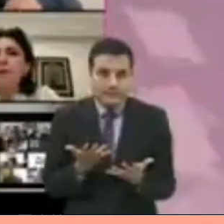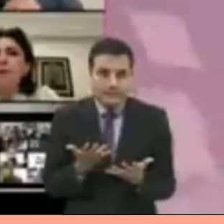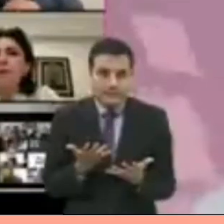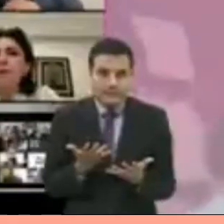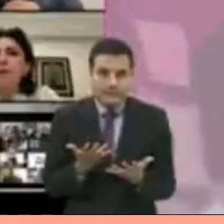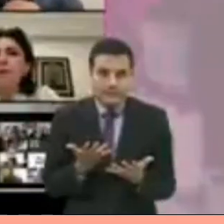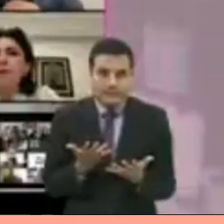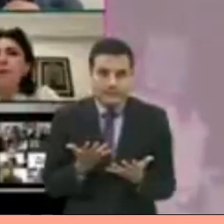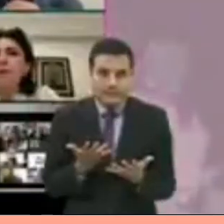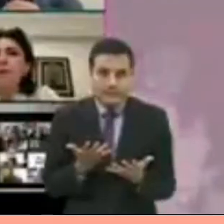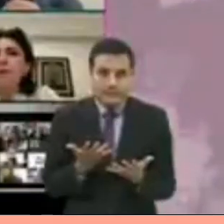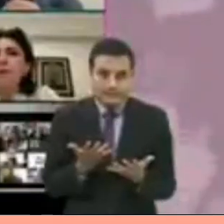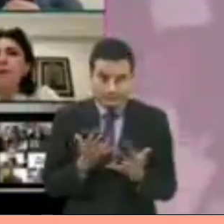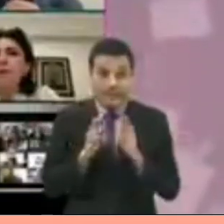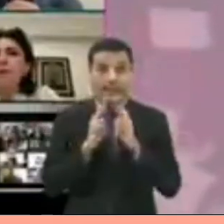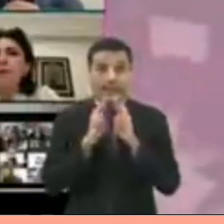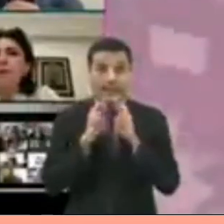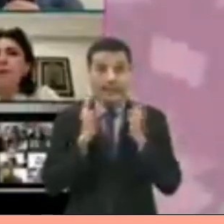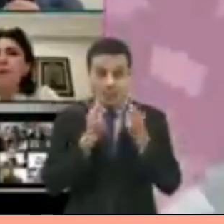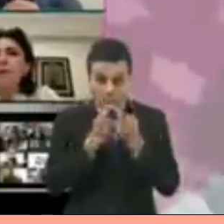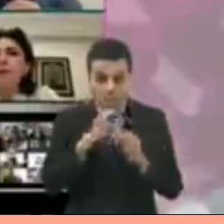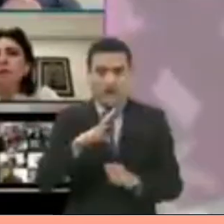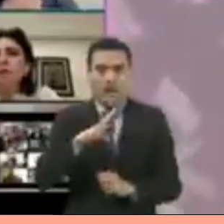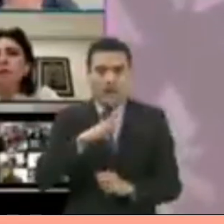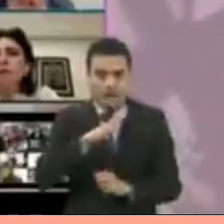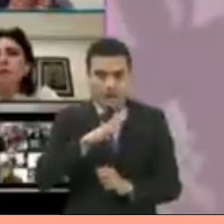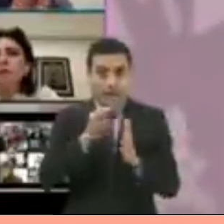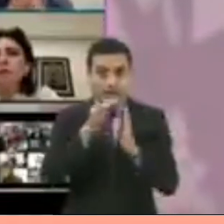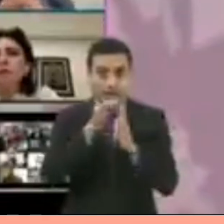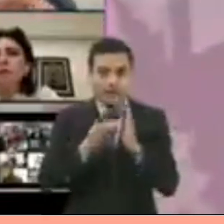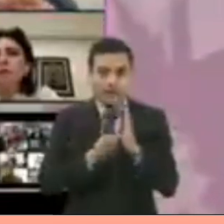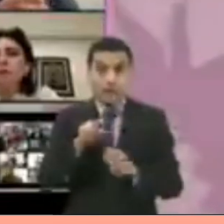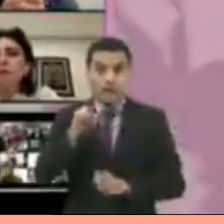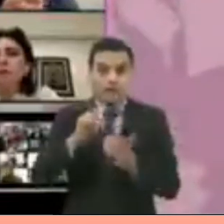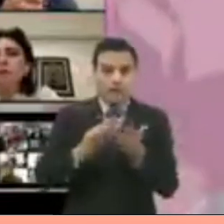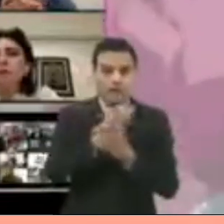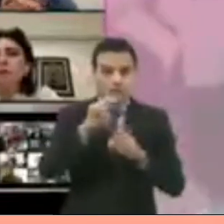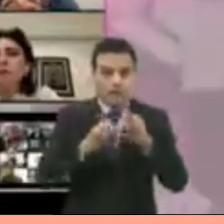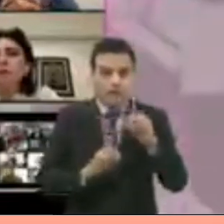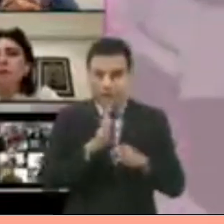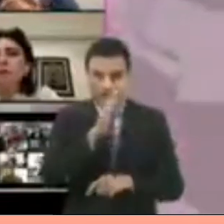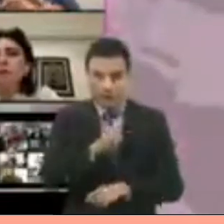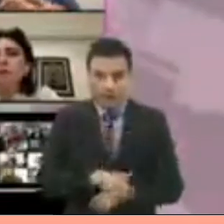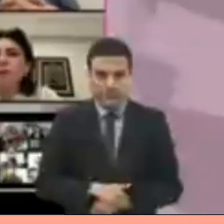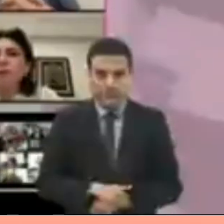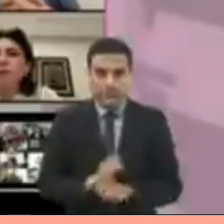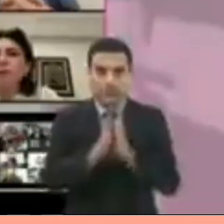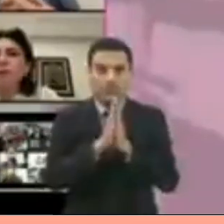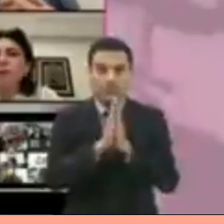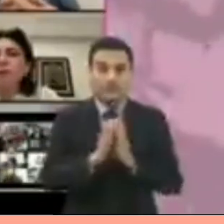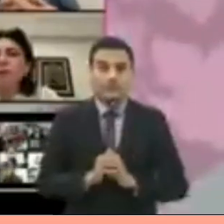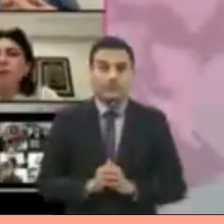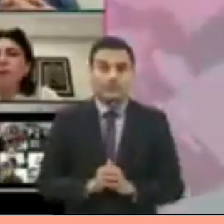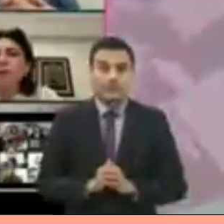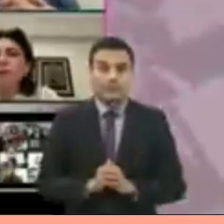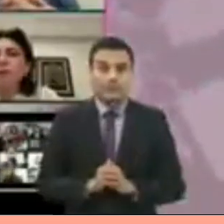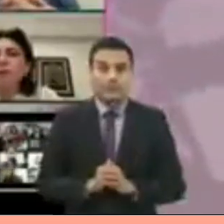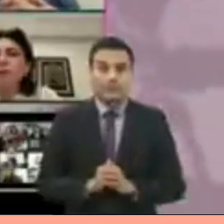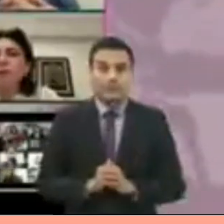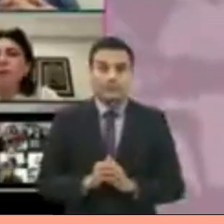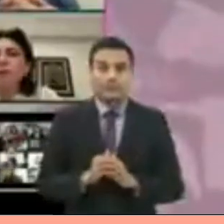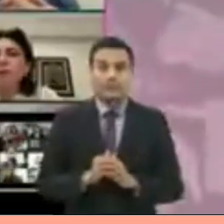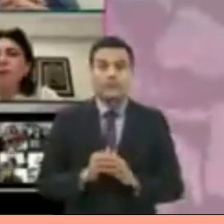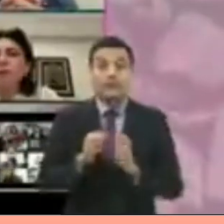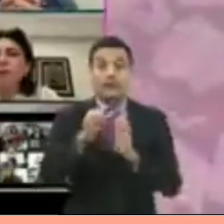Sobrevencia. ...desarribuyen las sesiones. ...expresión de las personas. Usted no me puede interrumpir, por favor. Me está usted interrumpiendo la...